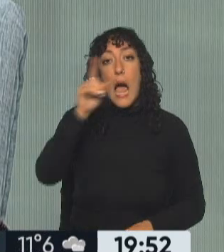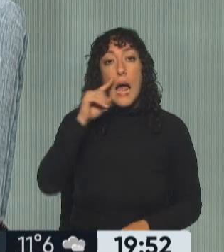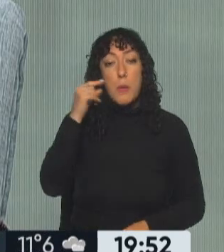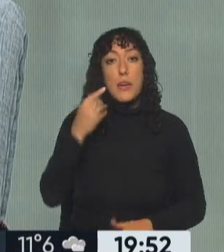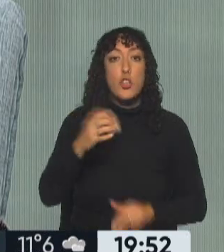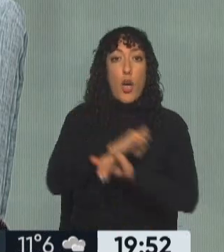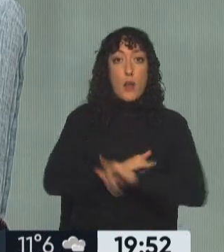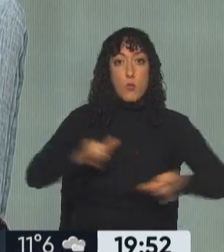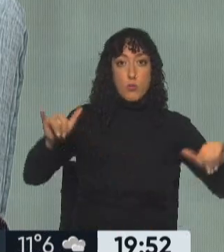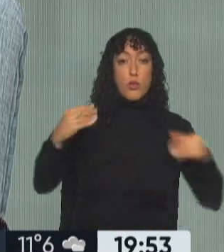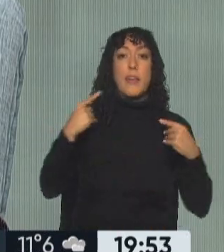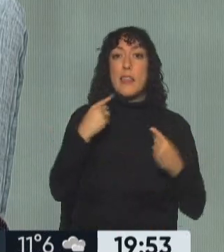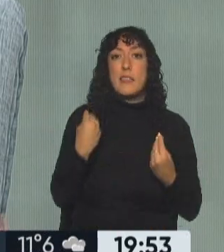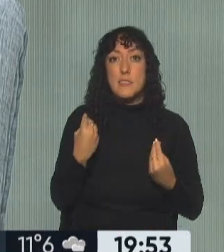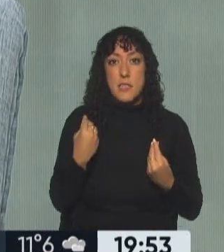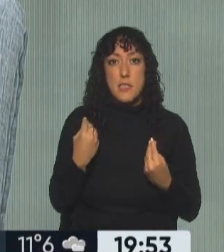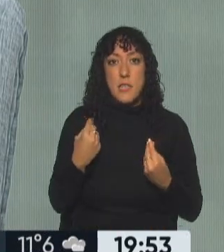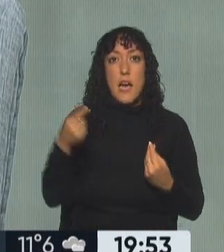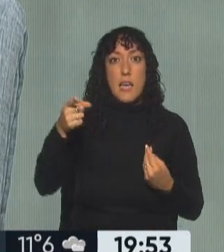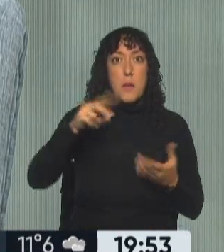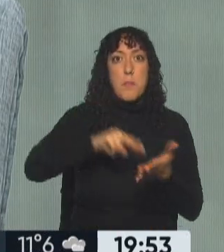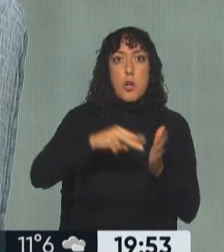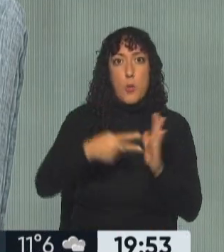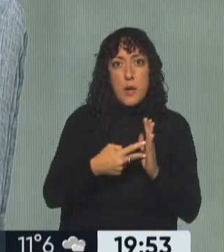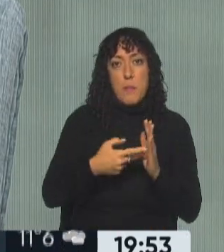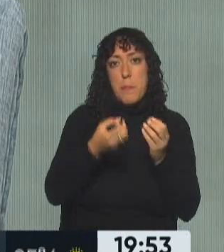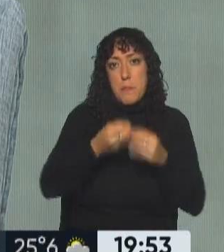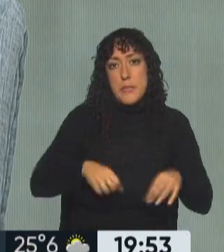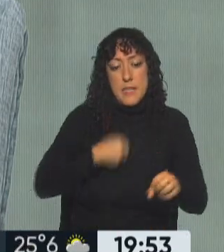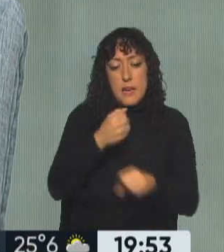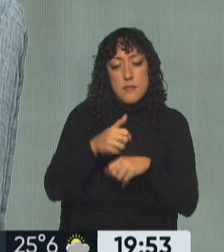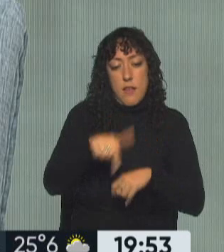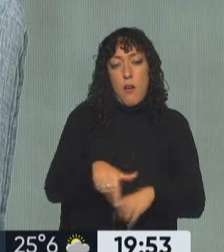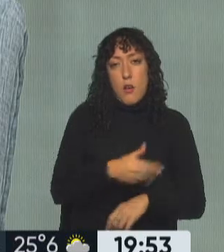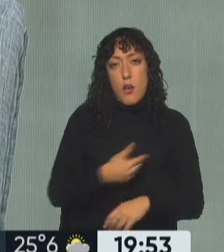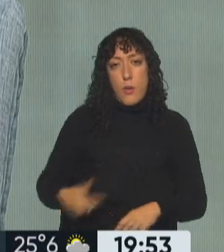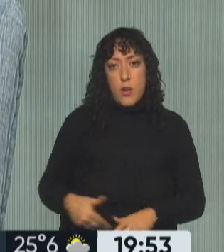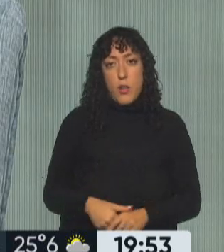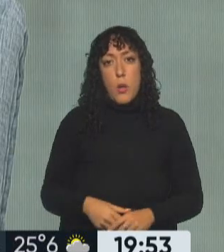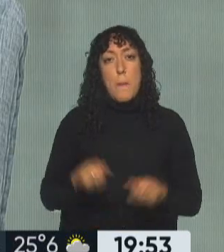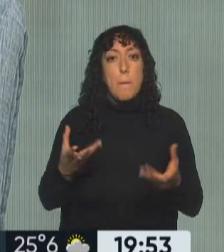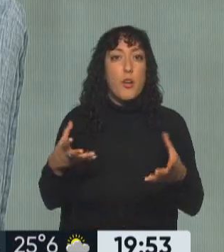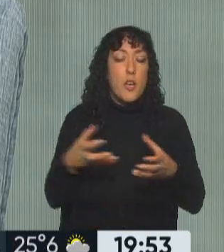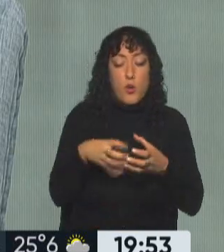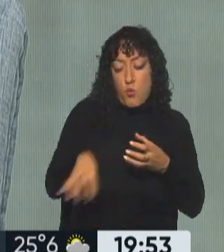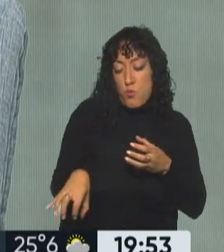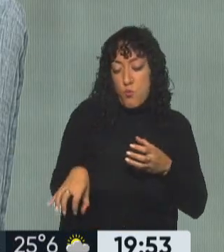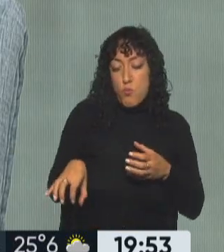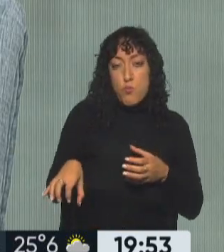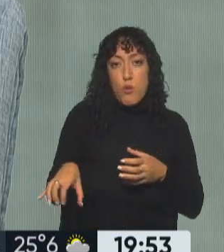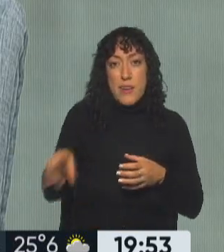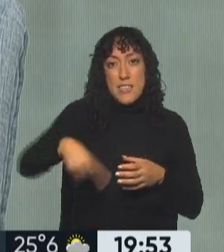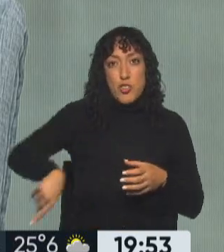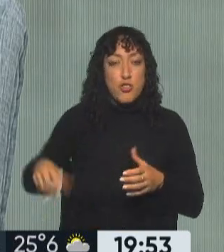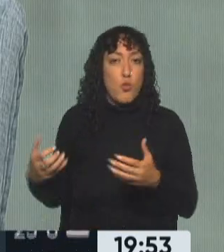lo anuncia, hay que decir que ahí empezaron los problemas que hoy se viven en la coalición de gobierno. Porque una parte de la coalición de gobierno no estuvo